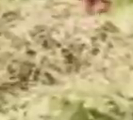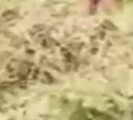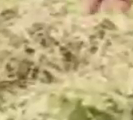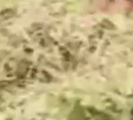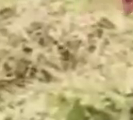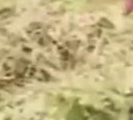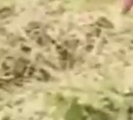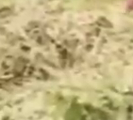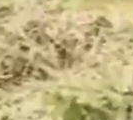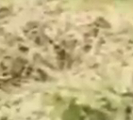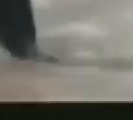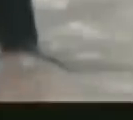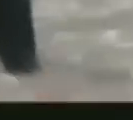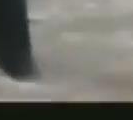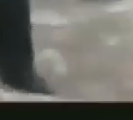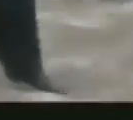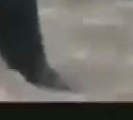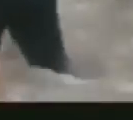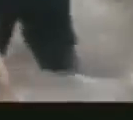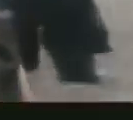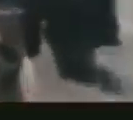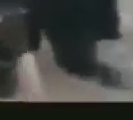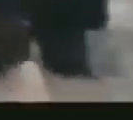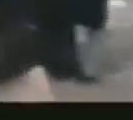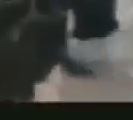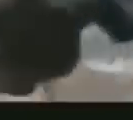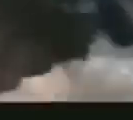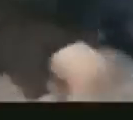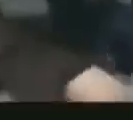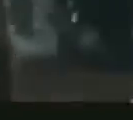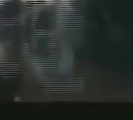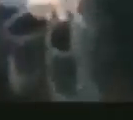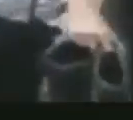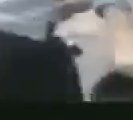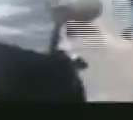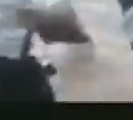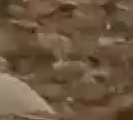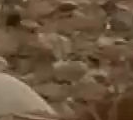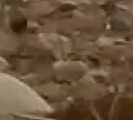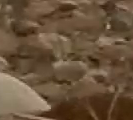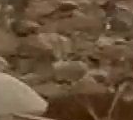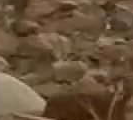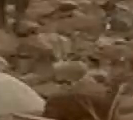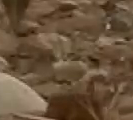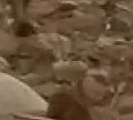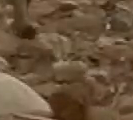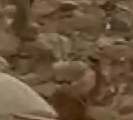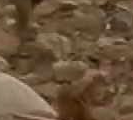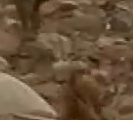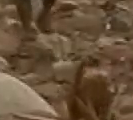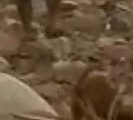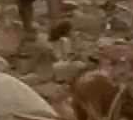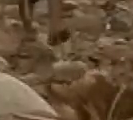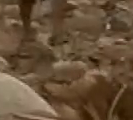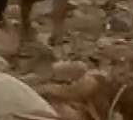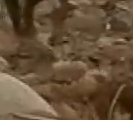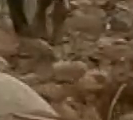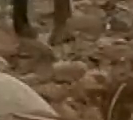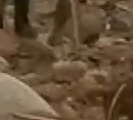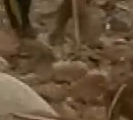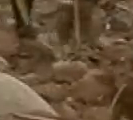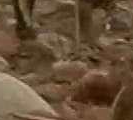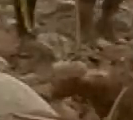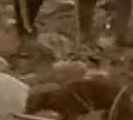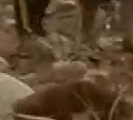nosotros, lo que hicieron fue aplaudirnos. Miren, cruzaron los camaradas cruzaron el río y con aplausos nos recibieron. Nosotros